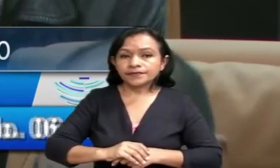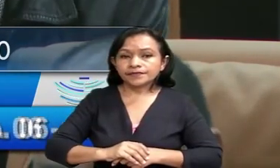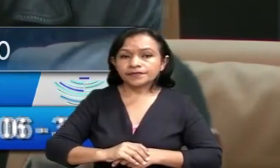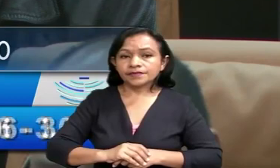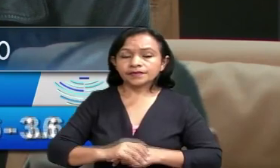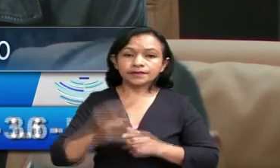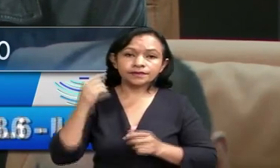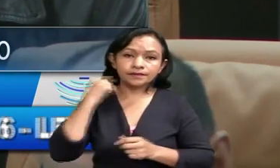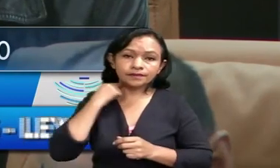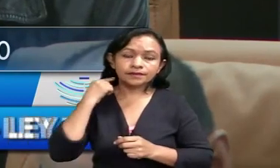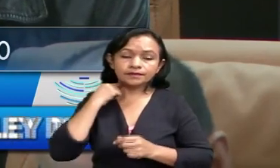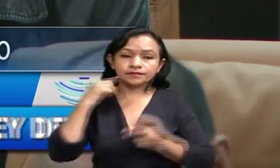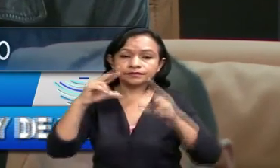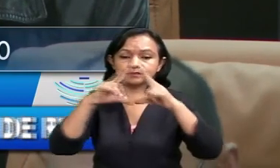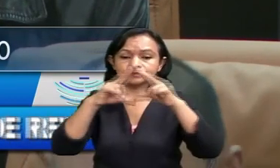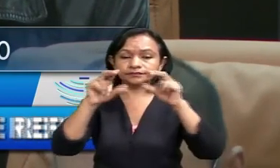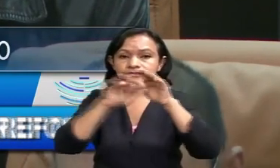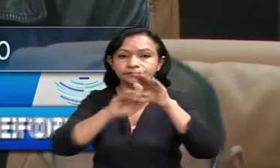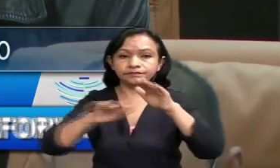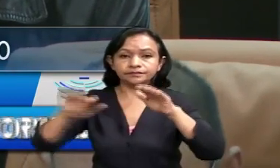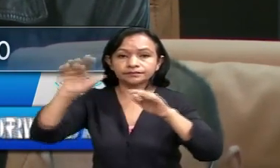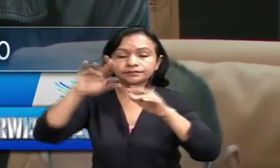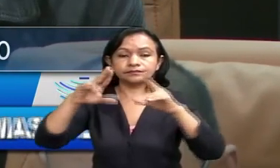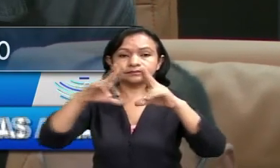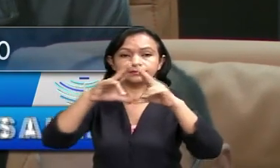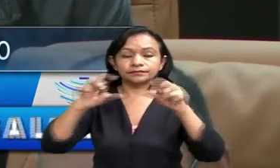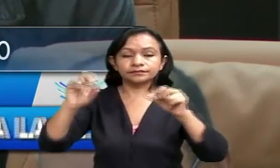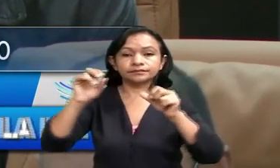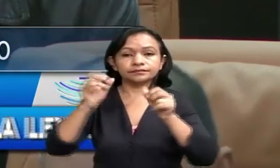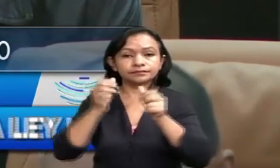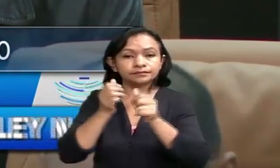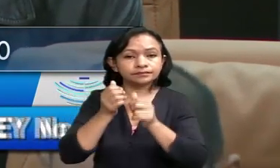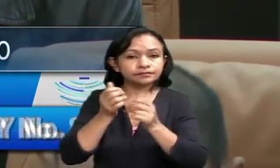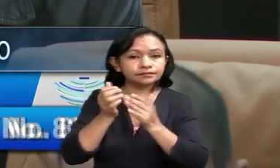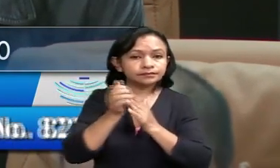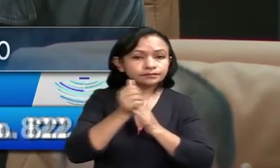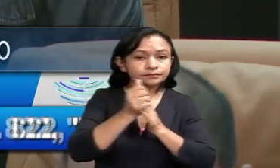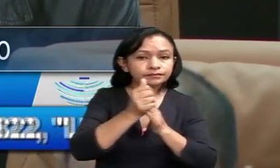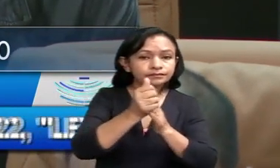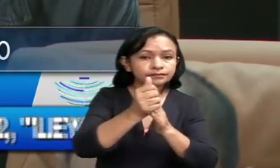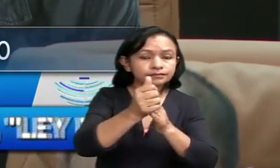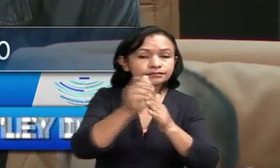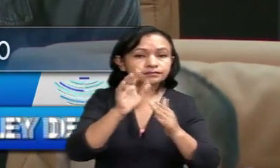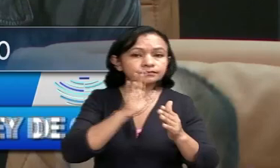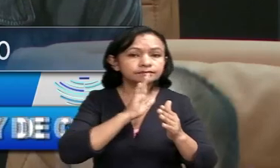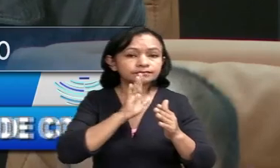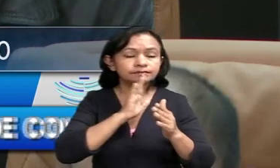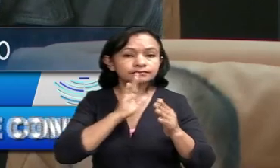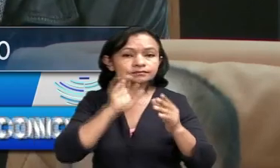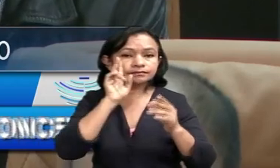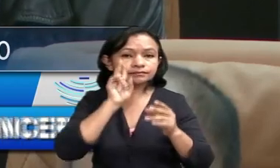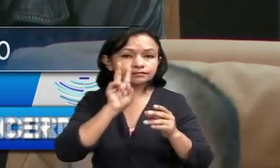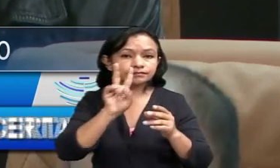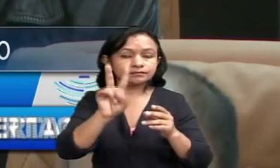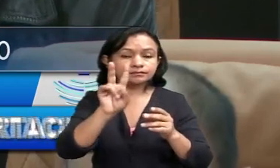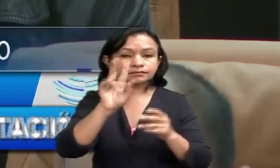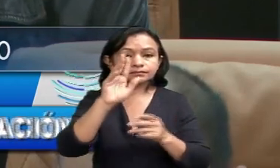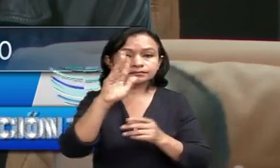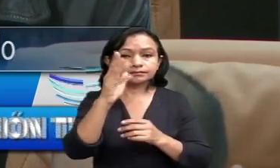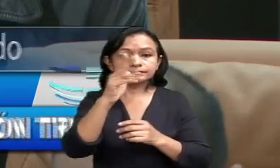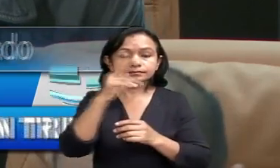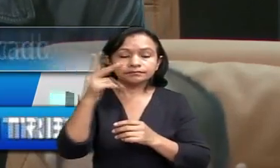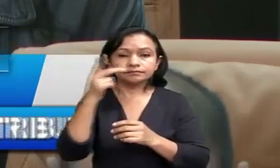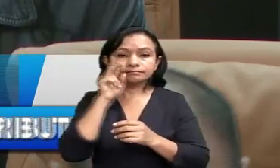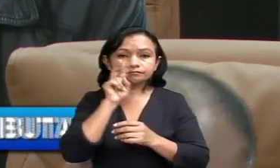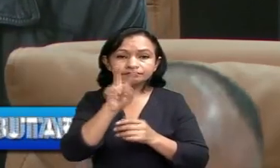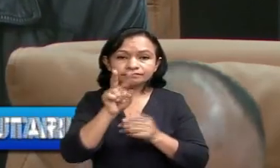cada vez más nicaragüenses le dan seguimiento a estos debates a través del canal